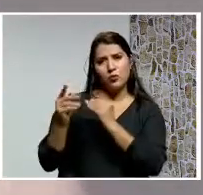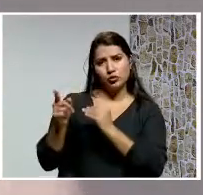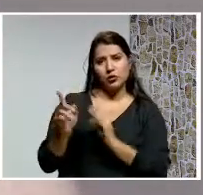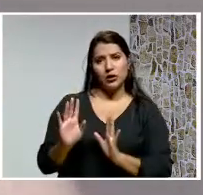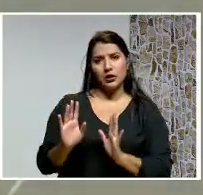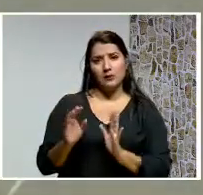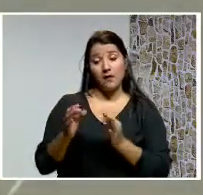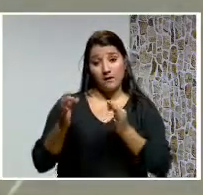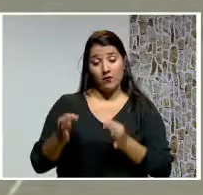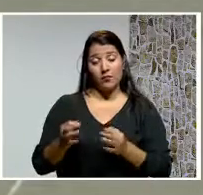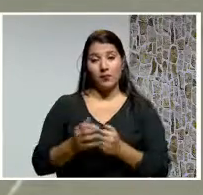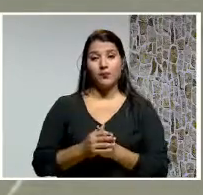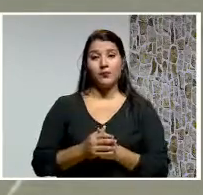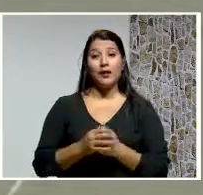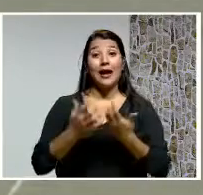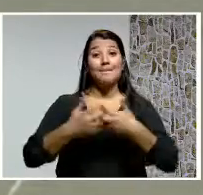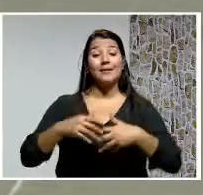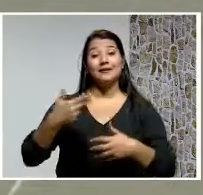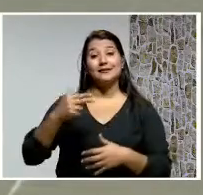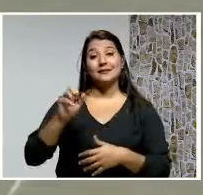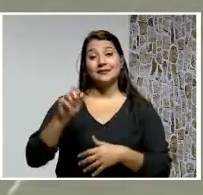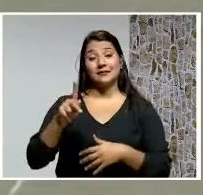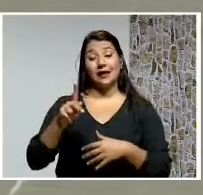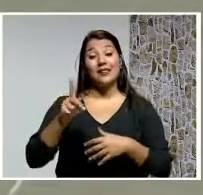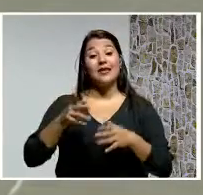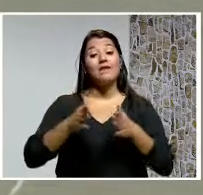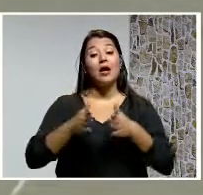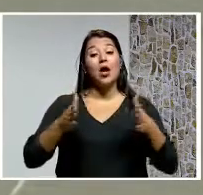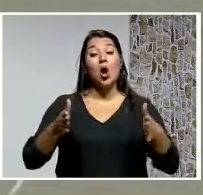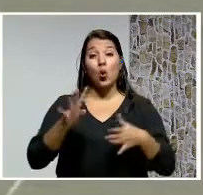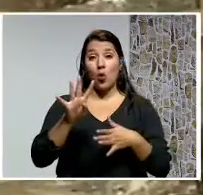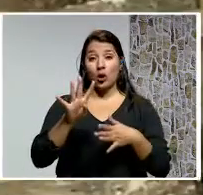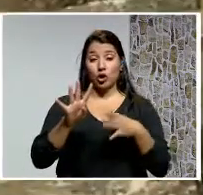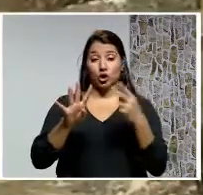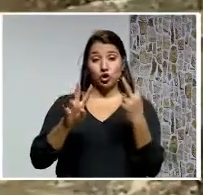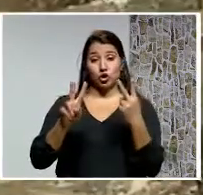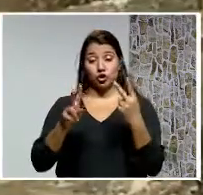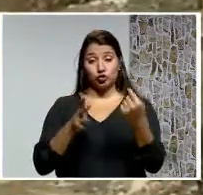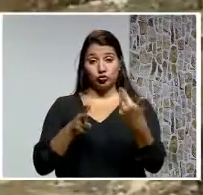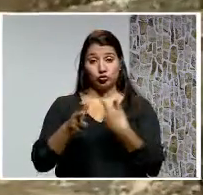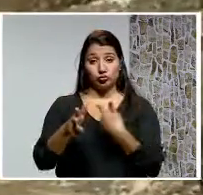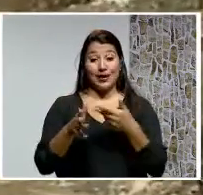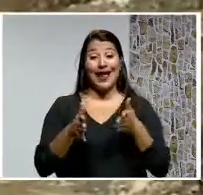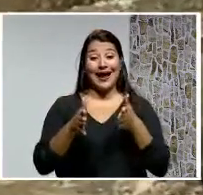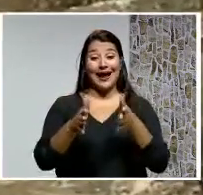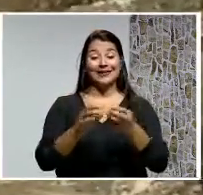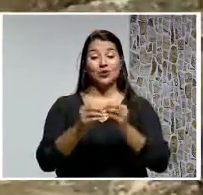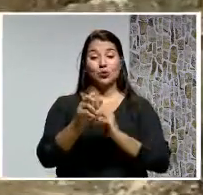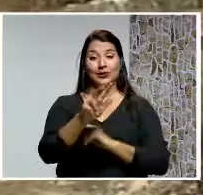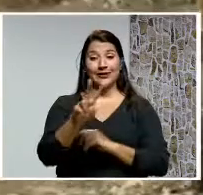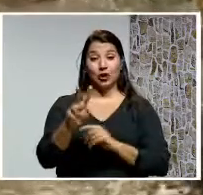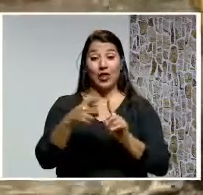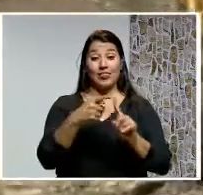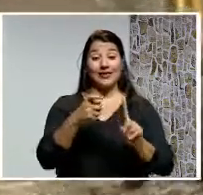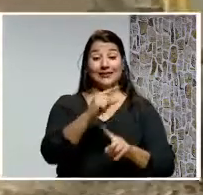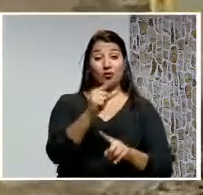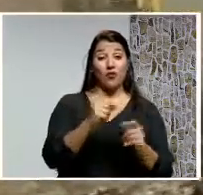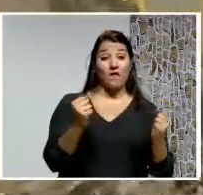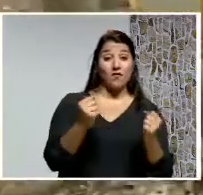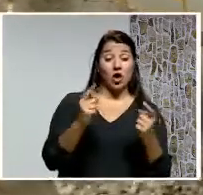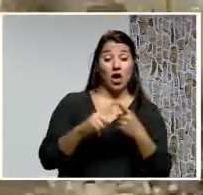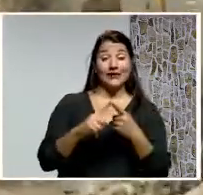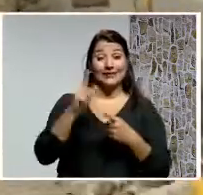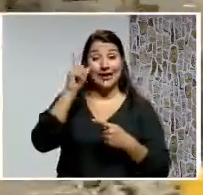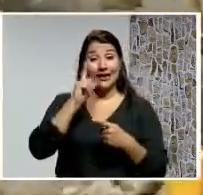estaremos enviándola formalmente. Check deberá ampliar a 4 carriles 107 kilómetros de la ruta 32 entre Río Frío y Limón, construir